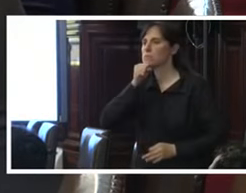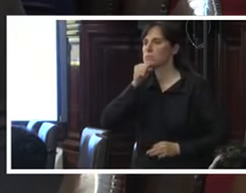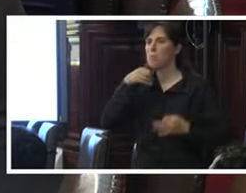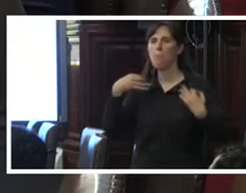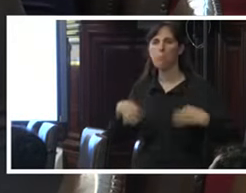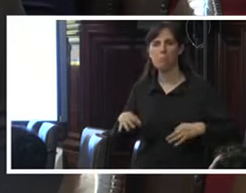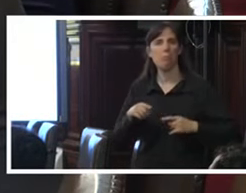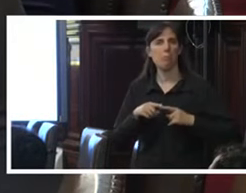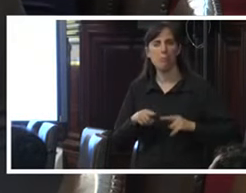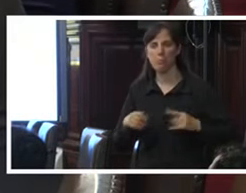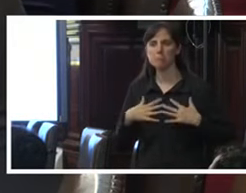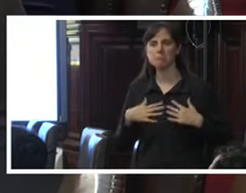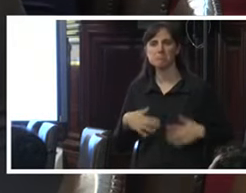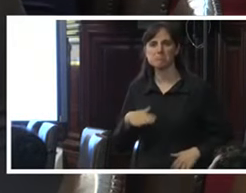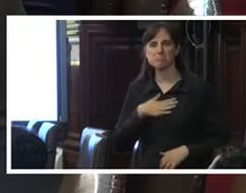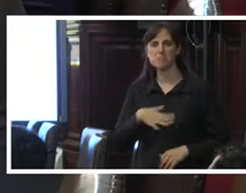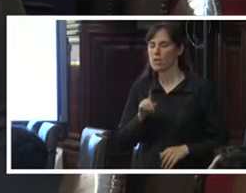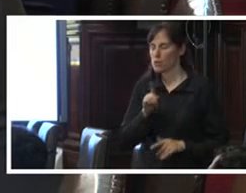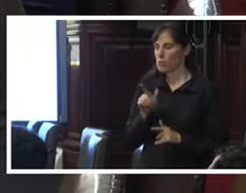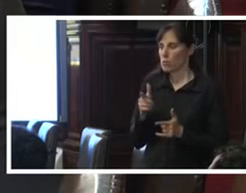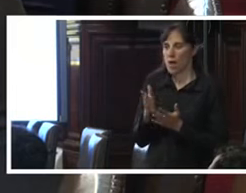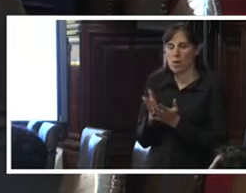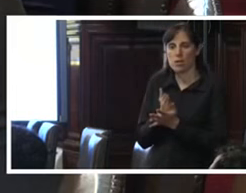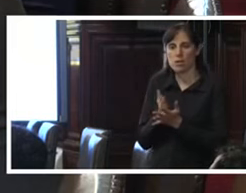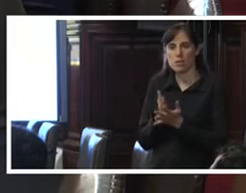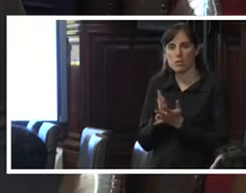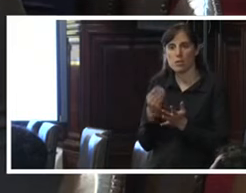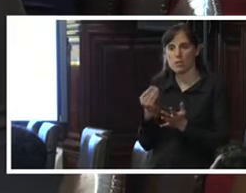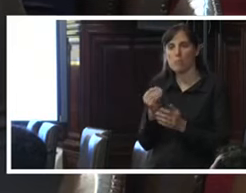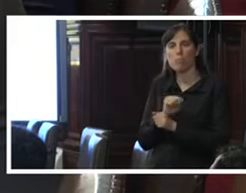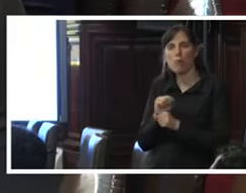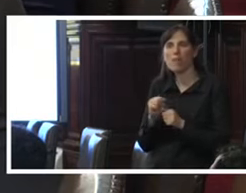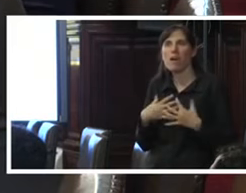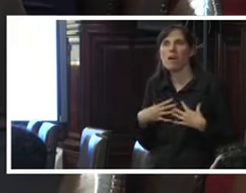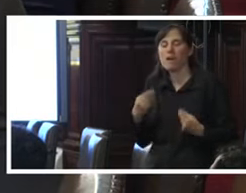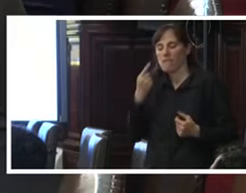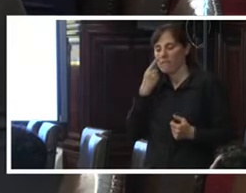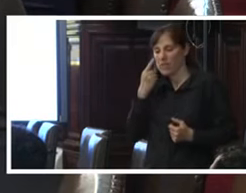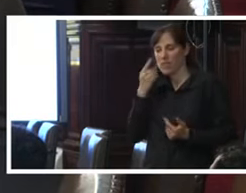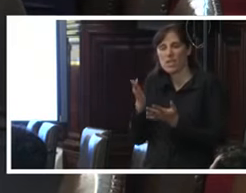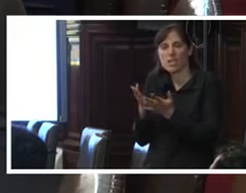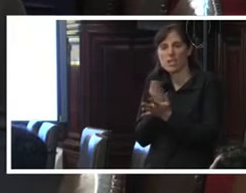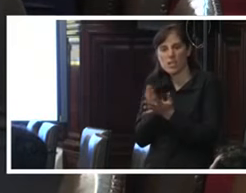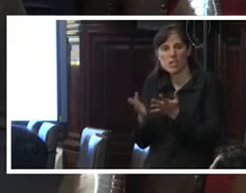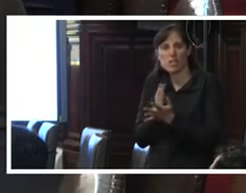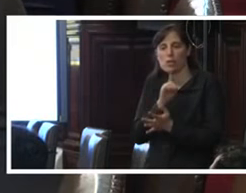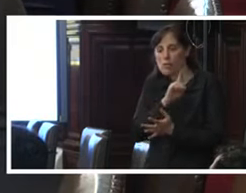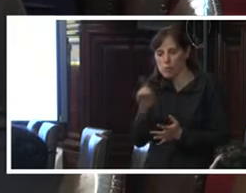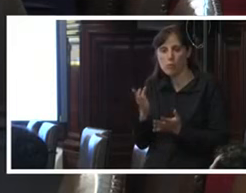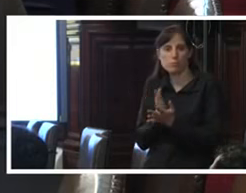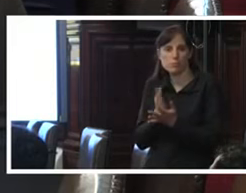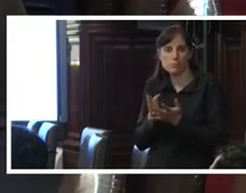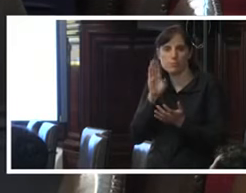diversa sin un agravante del estigma y la discriminación asociadas a la edad la lesbofobia la homofobia la transfobia